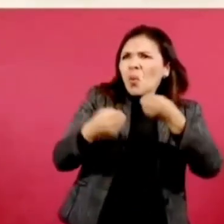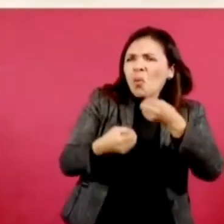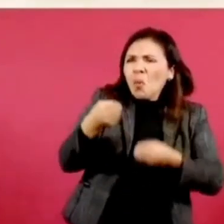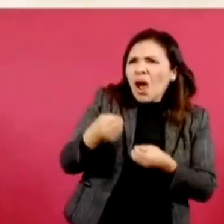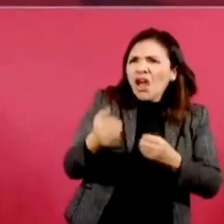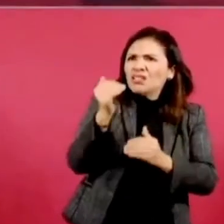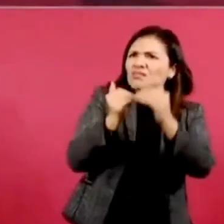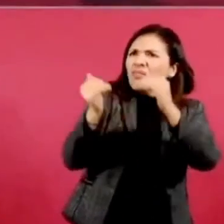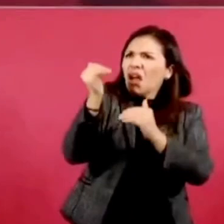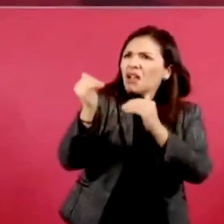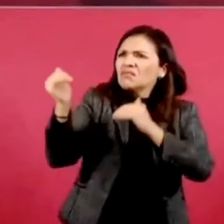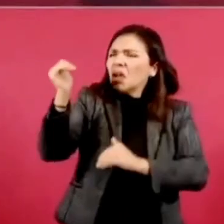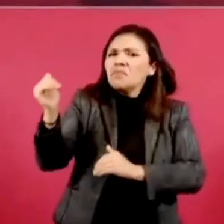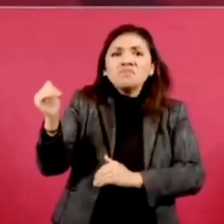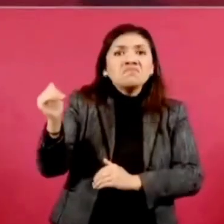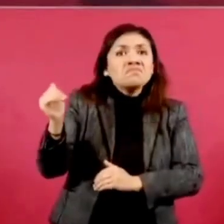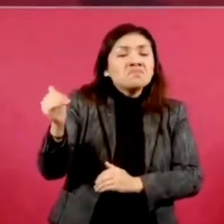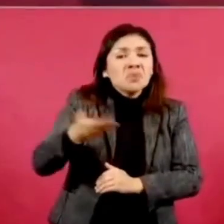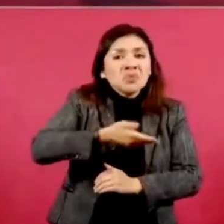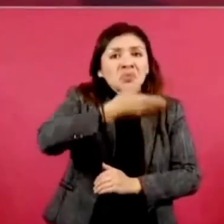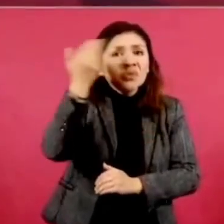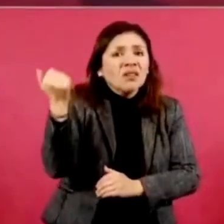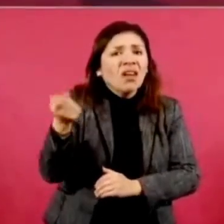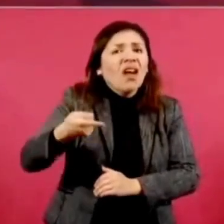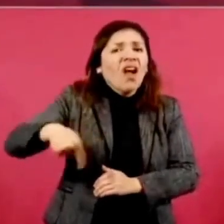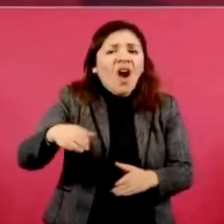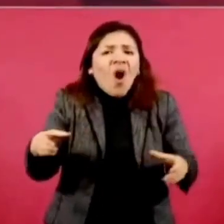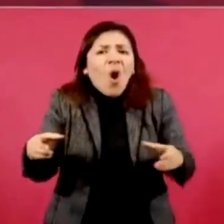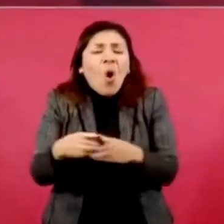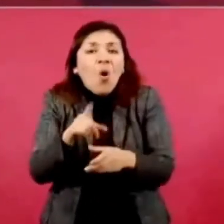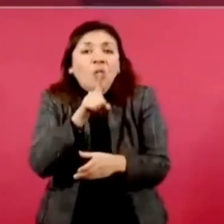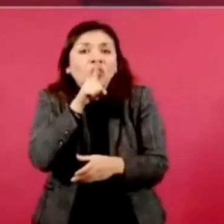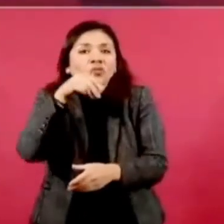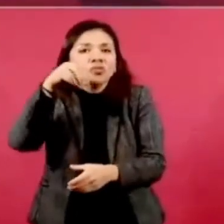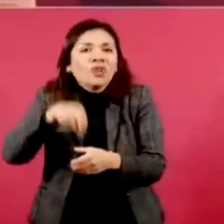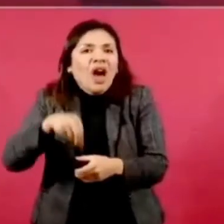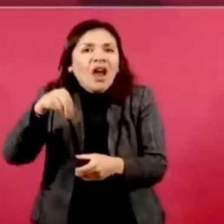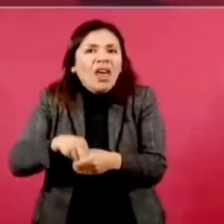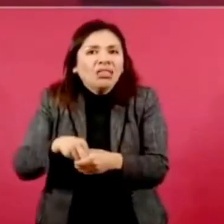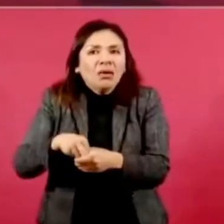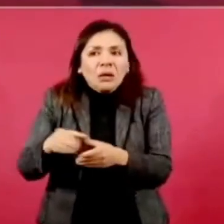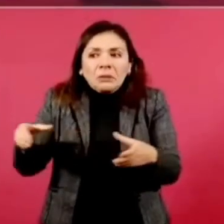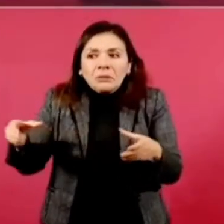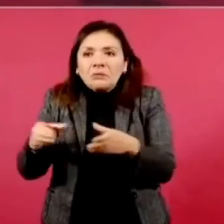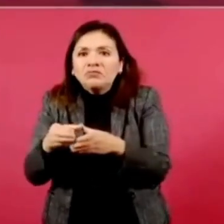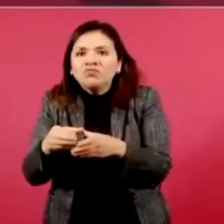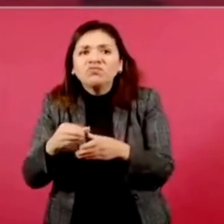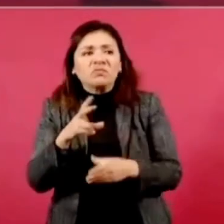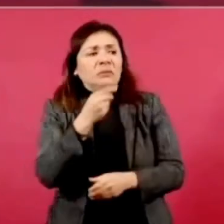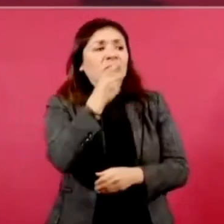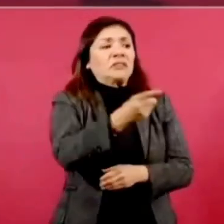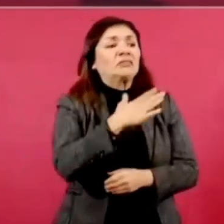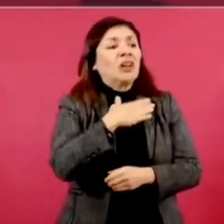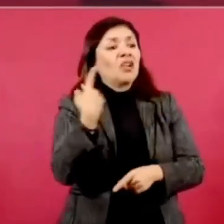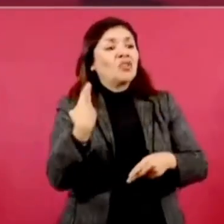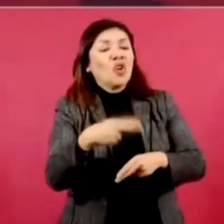de los ministros. Se manejaban en la clandestinidad. en el anonimato,